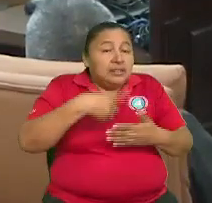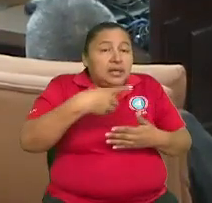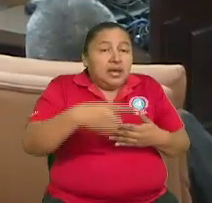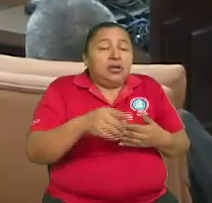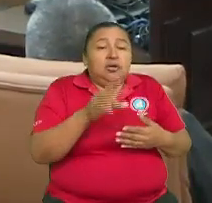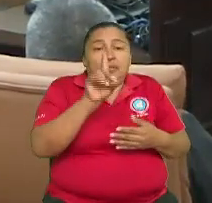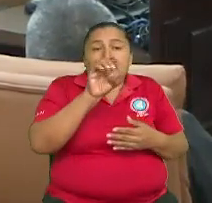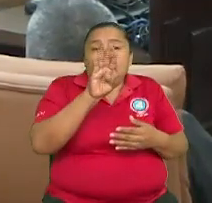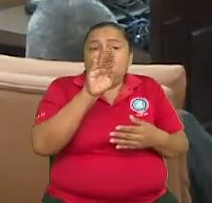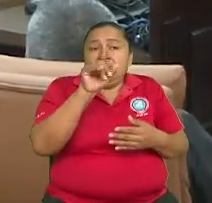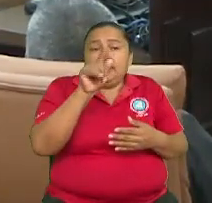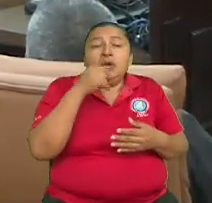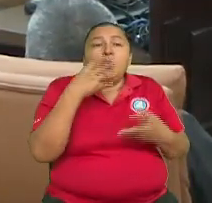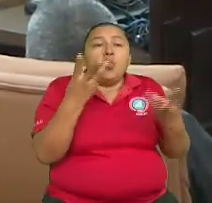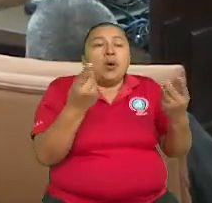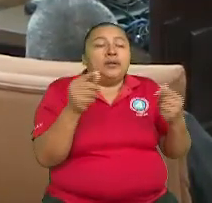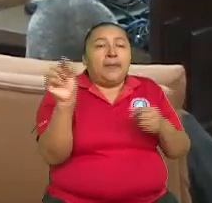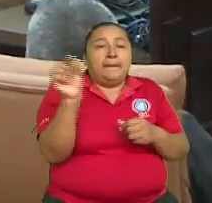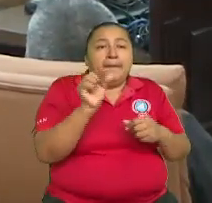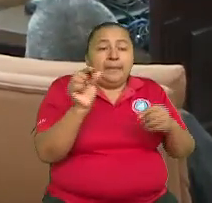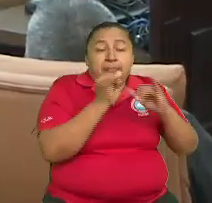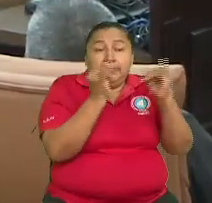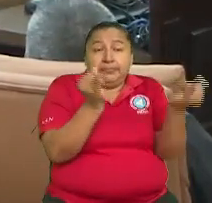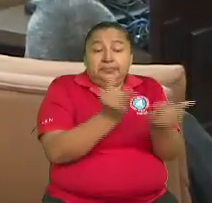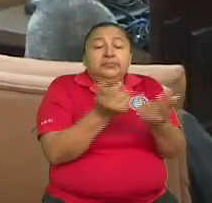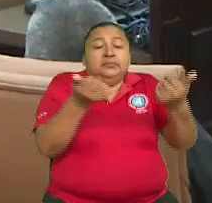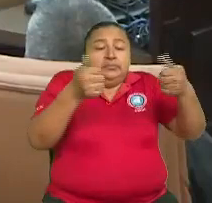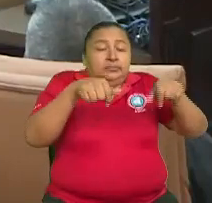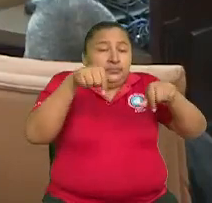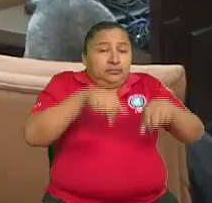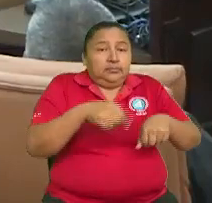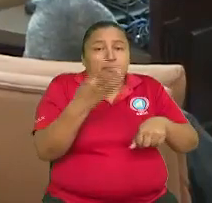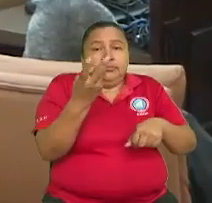préstamos internacionales hemos aprobado hasta la fecha.